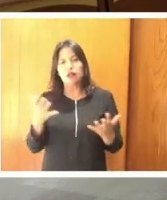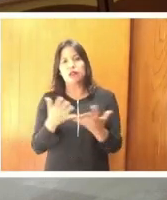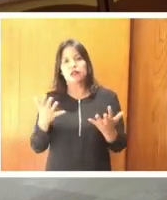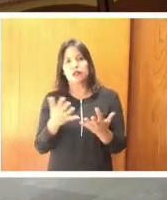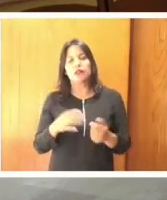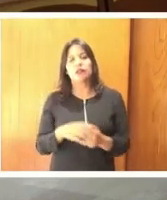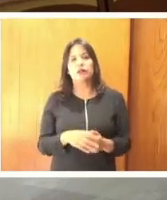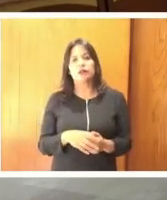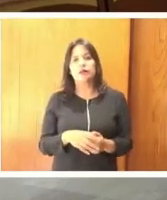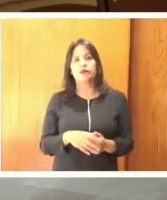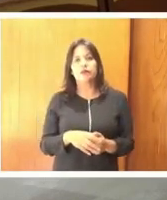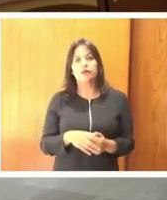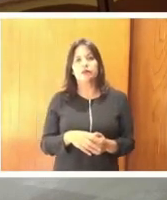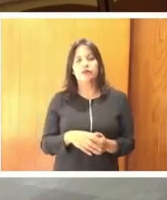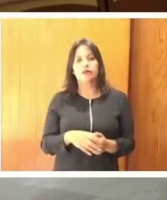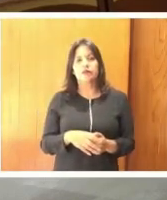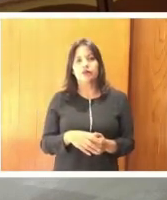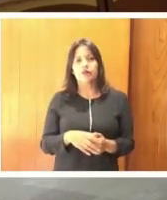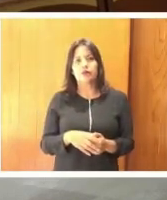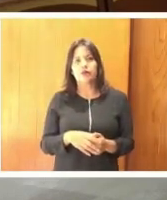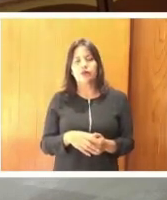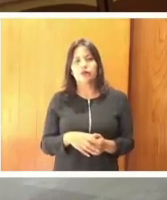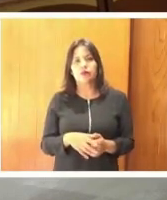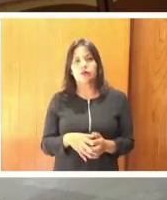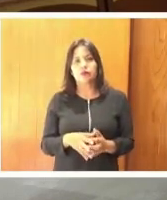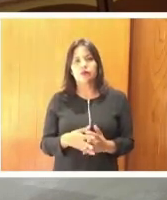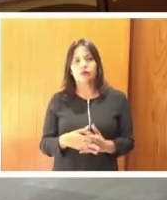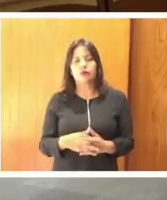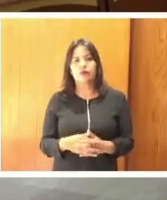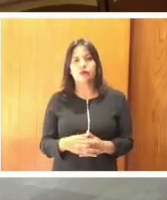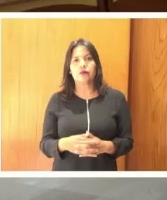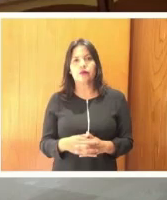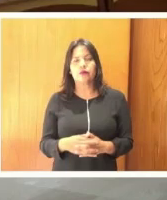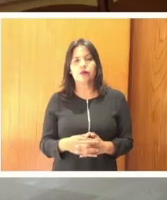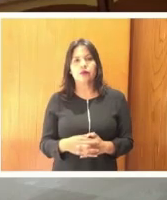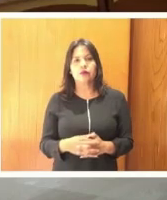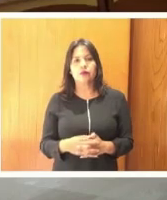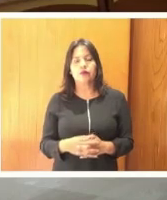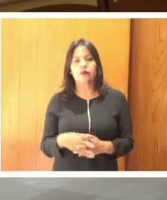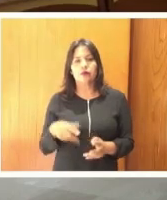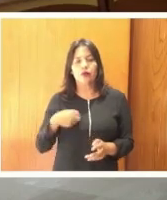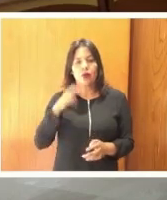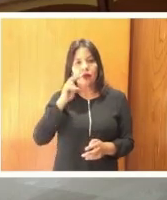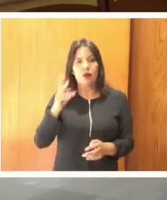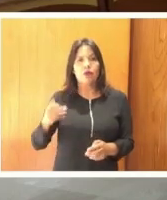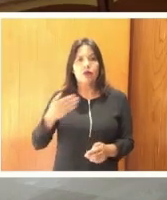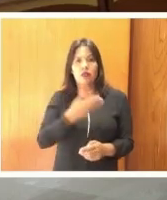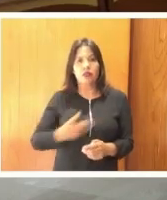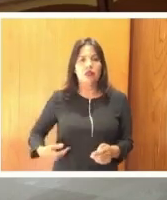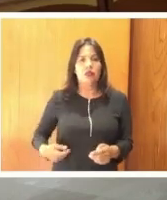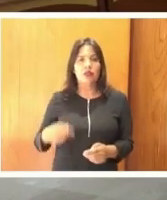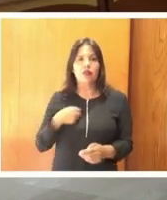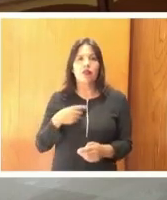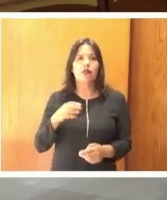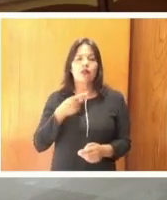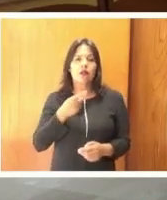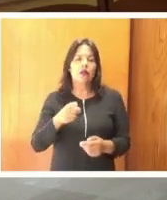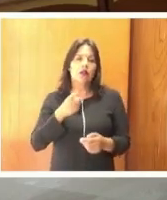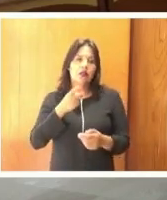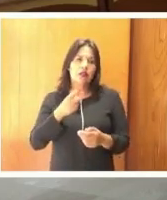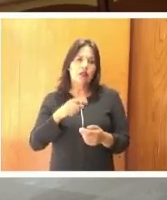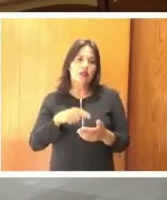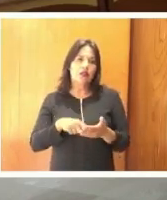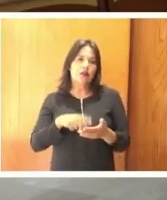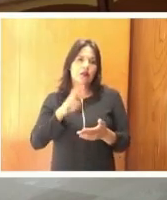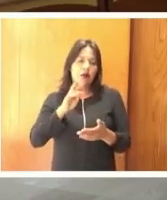apremio y el número correspondiente. Con su venia, comisionado presidente, comisionadas y comisionados, les informo que en esta sesión se somete